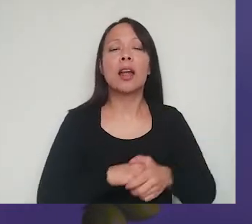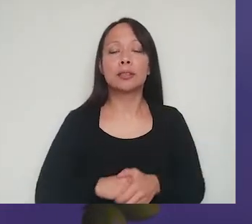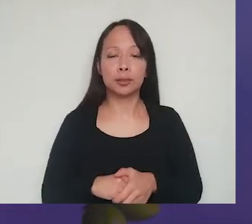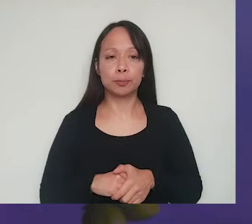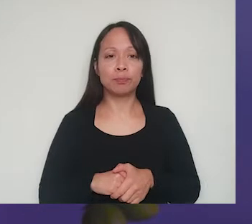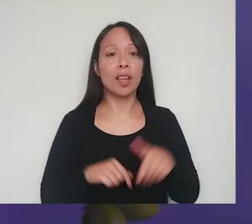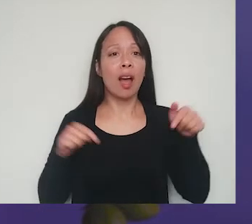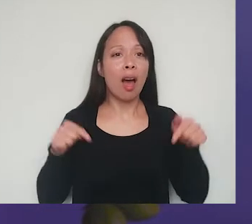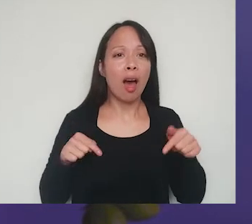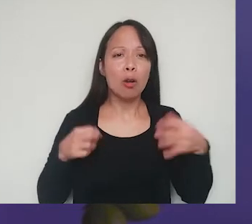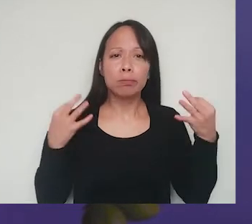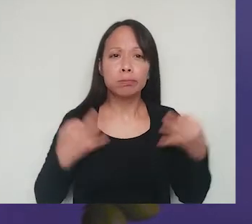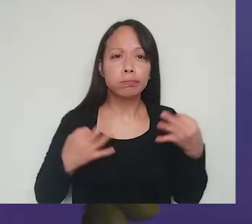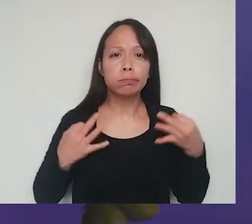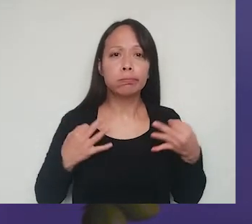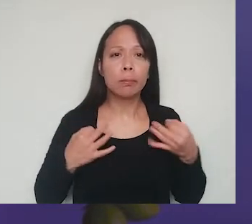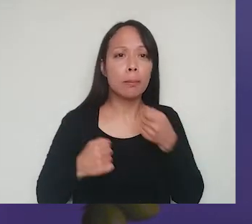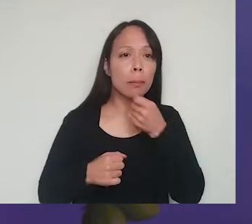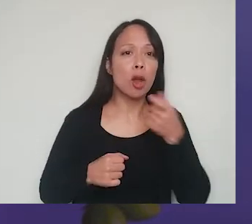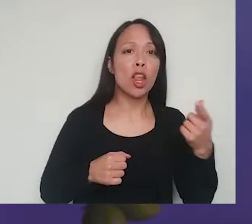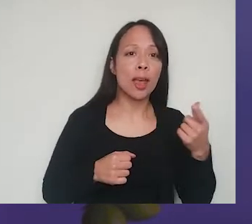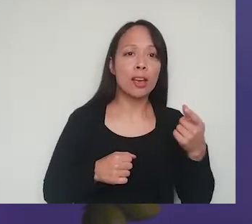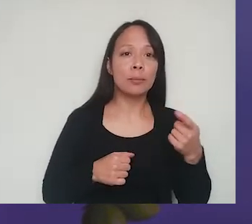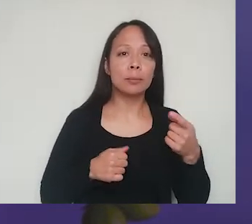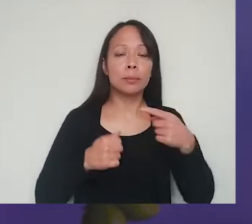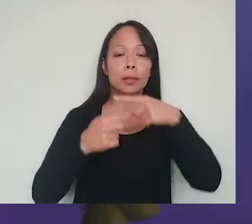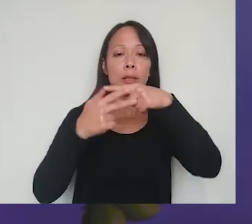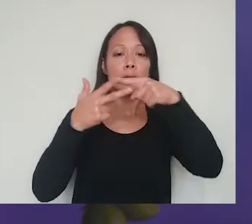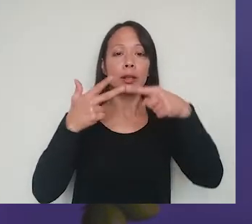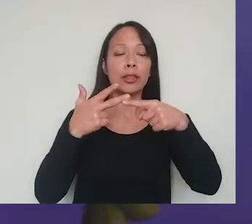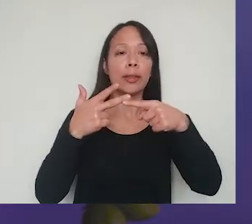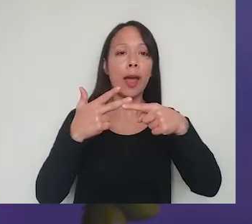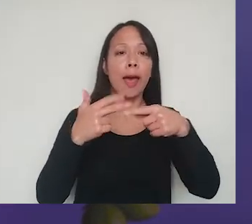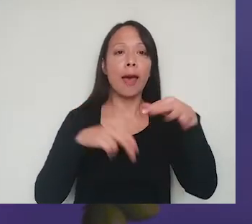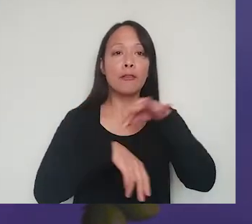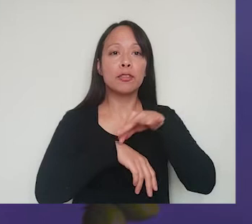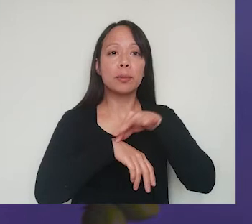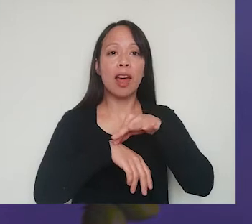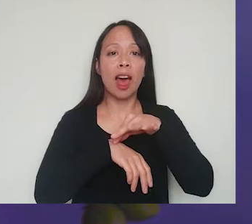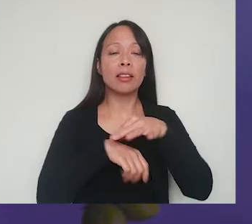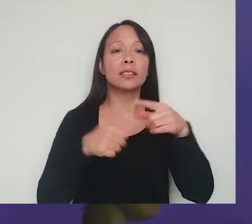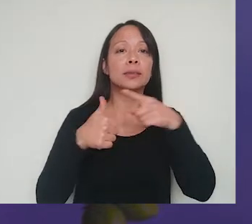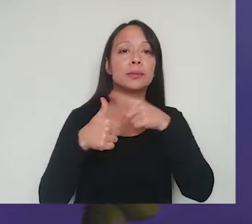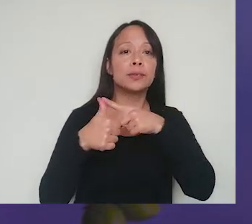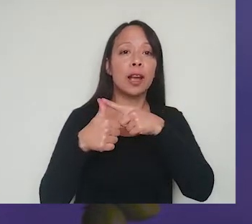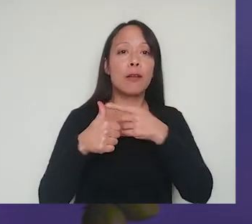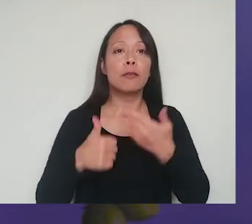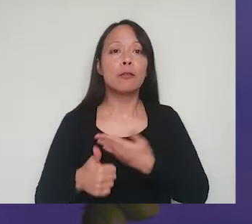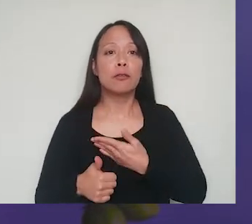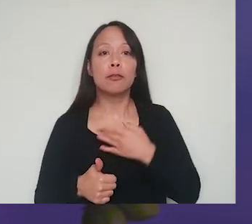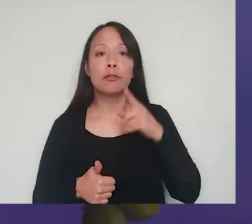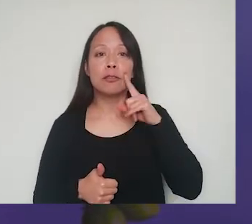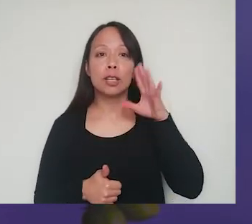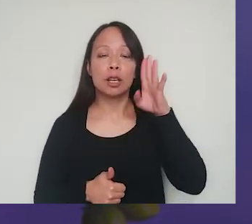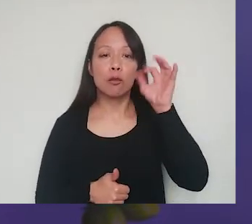más concreto, voy a partir únicamente a modo ejemplificativo de tres enfermedades distintas, que son la fibrosis quística, que es una